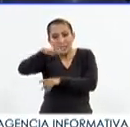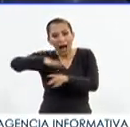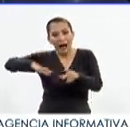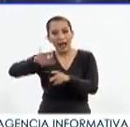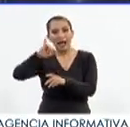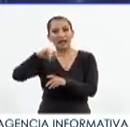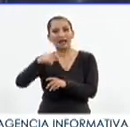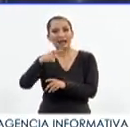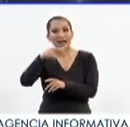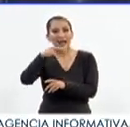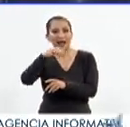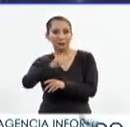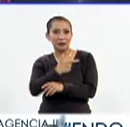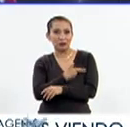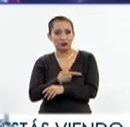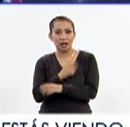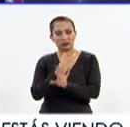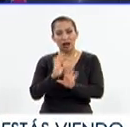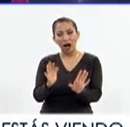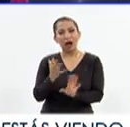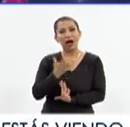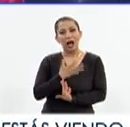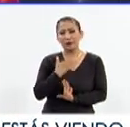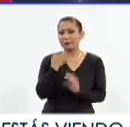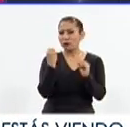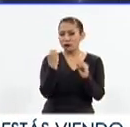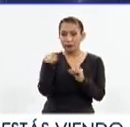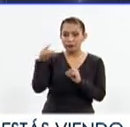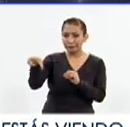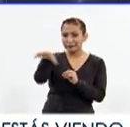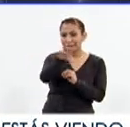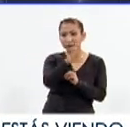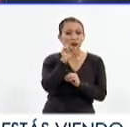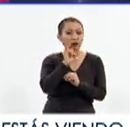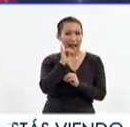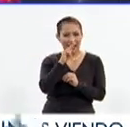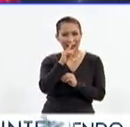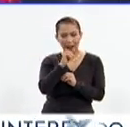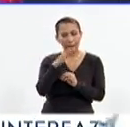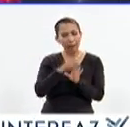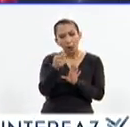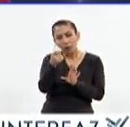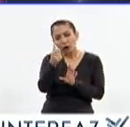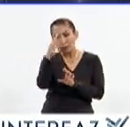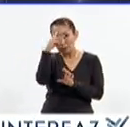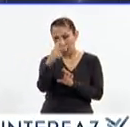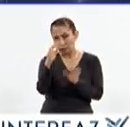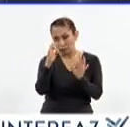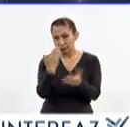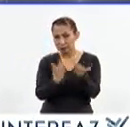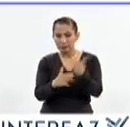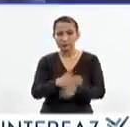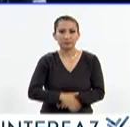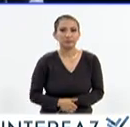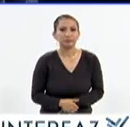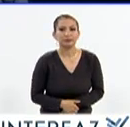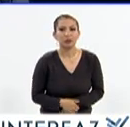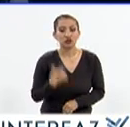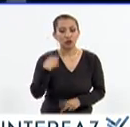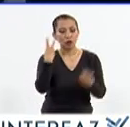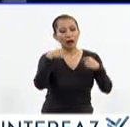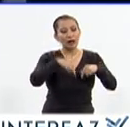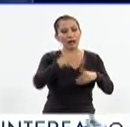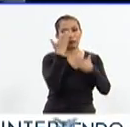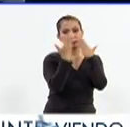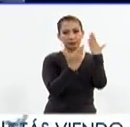que es la ingeniería. Ya tenemos muchas ingenieras, pero son pocas las mexicanas que han sobresalido. A lo que vine